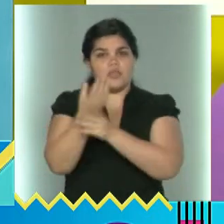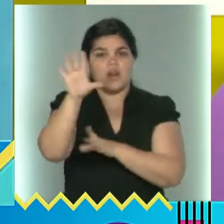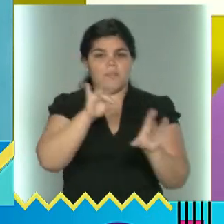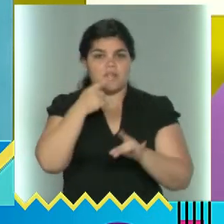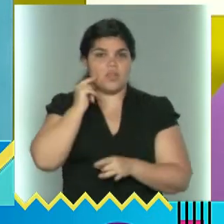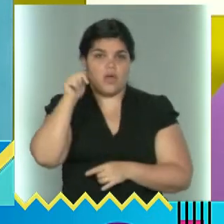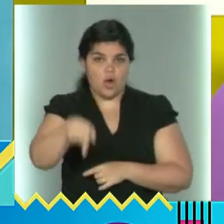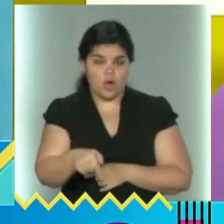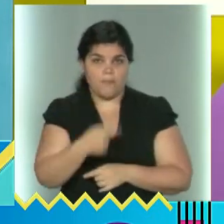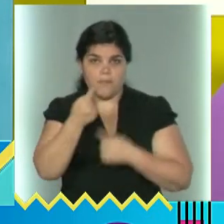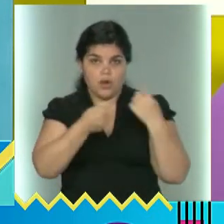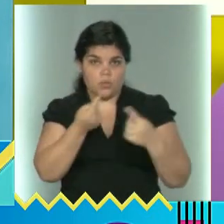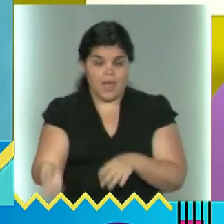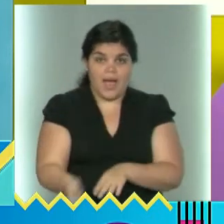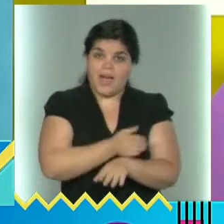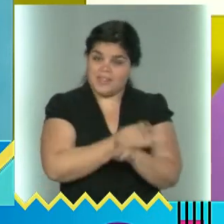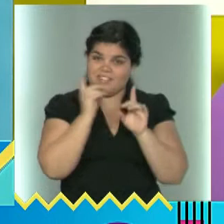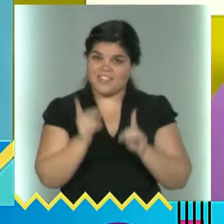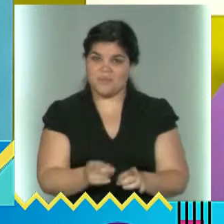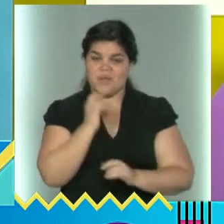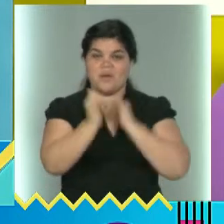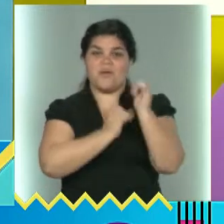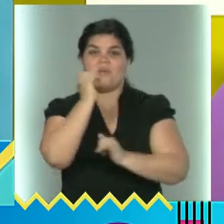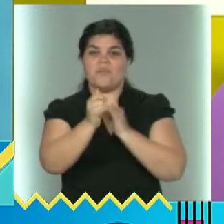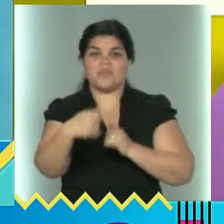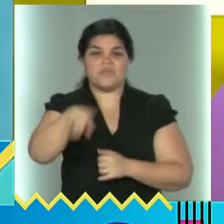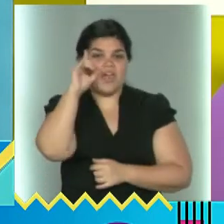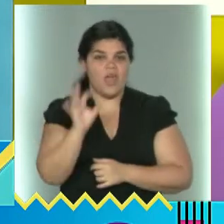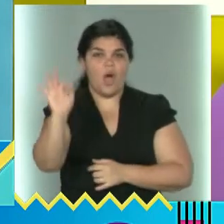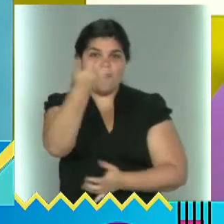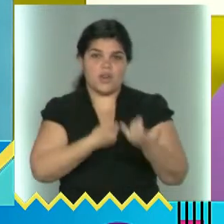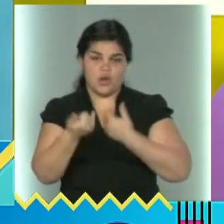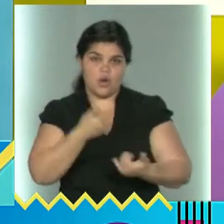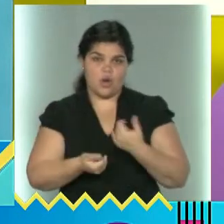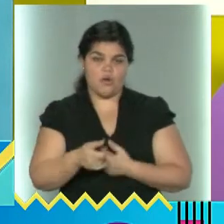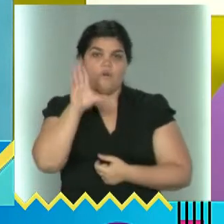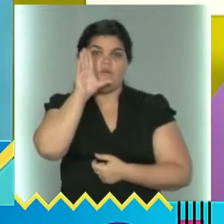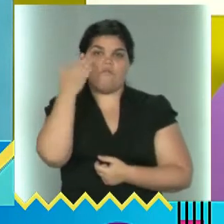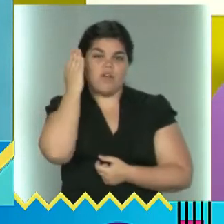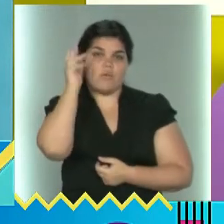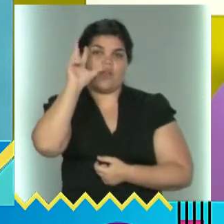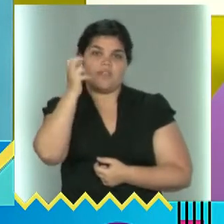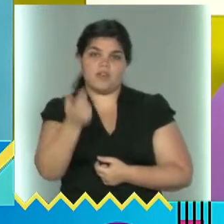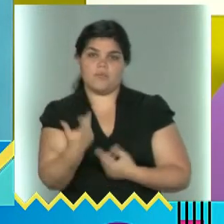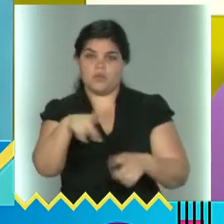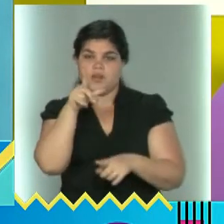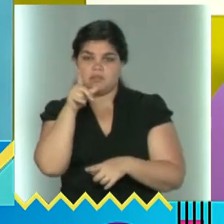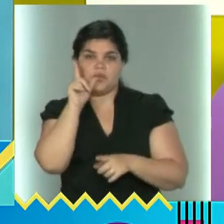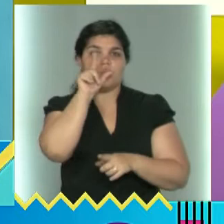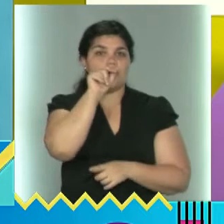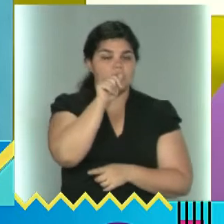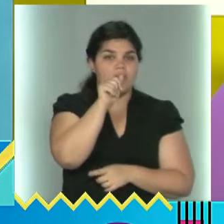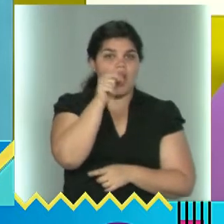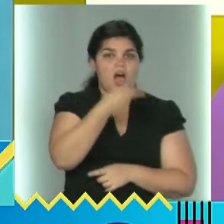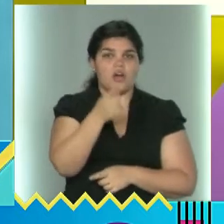día. Antes les voy a recordar las redes sociales para que ustedes puedan participar también. Estamos en Facebook y en Instagram como Distintos Parecidos y en Twitter